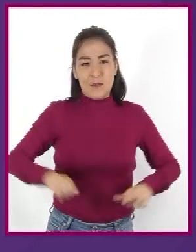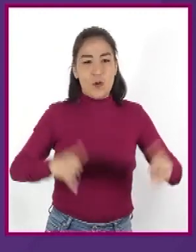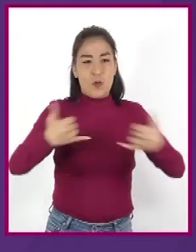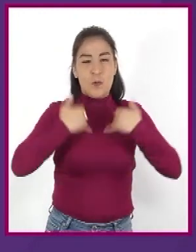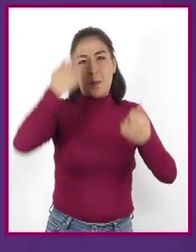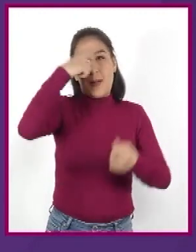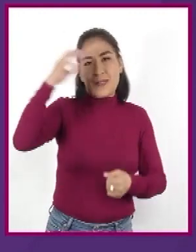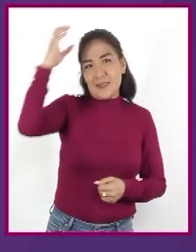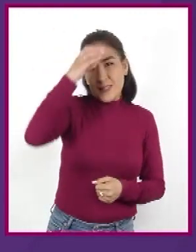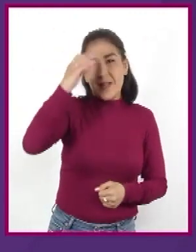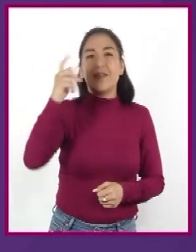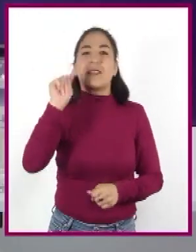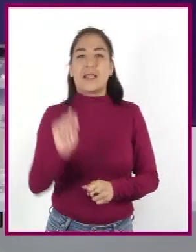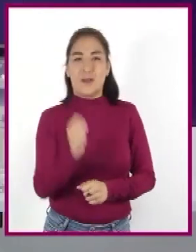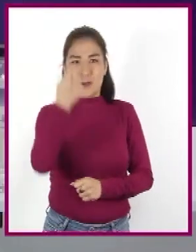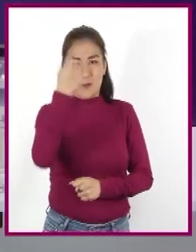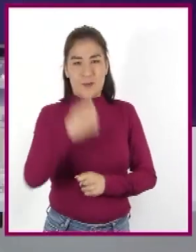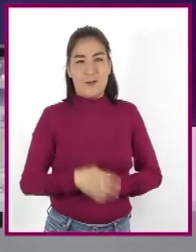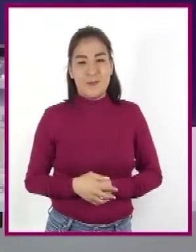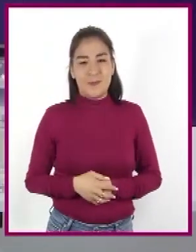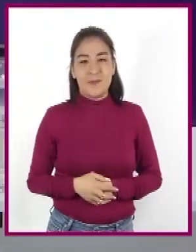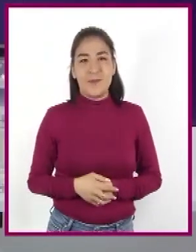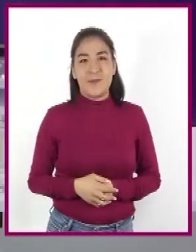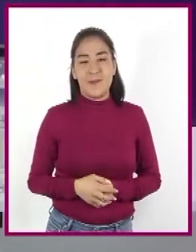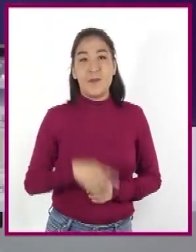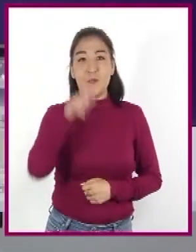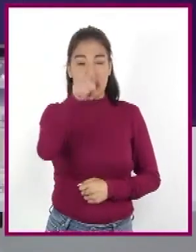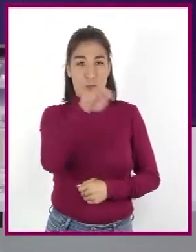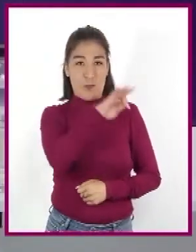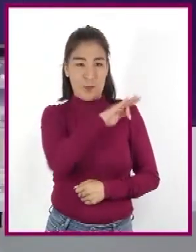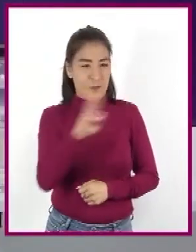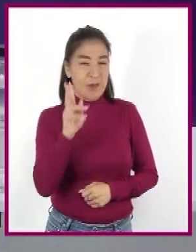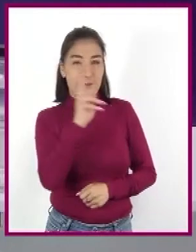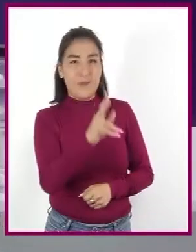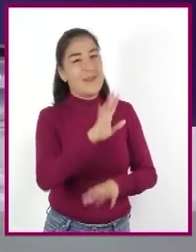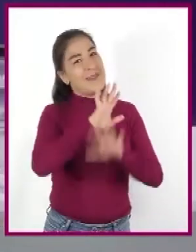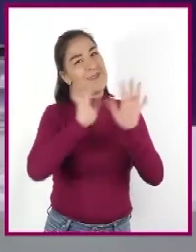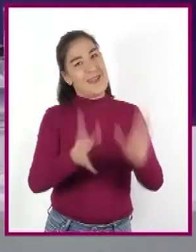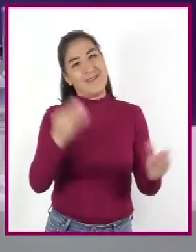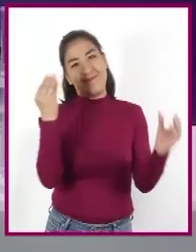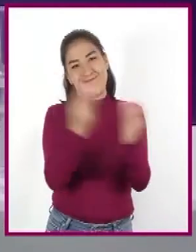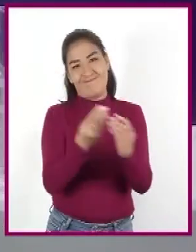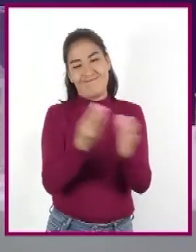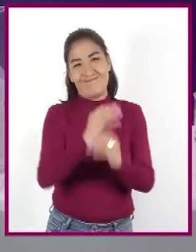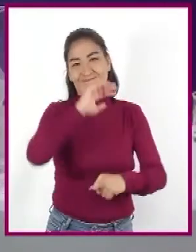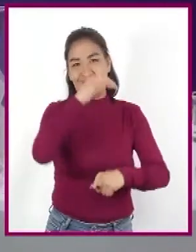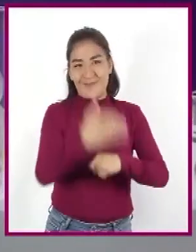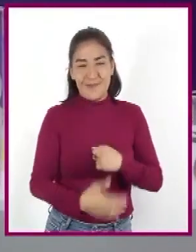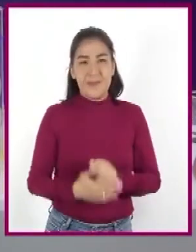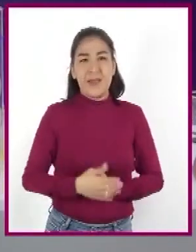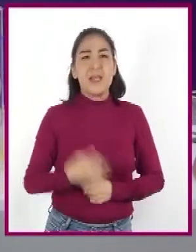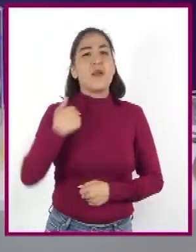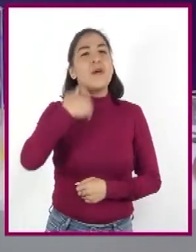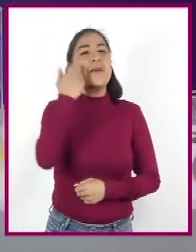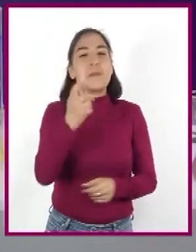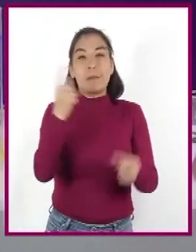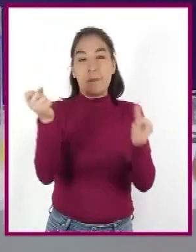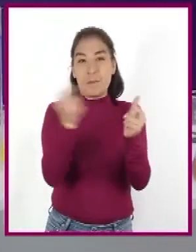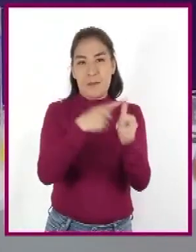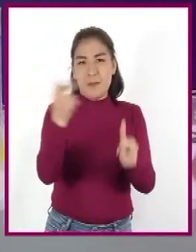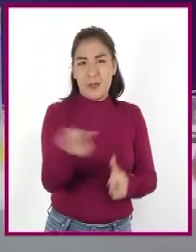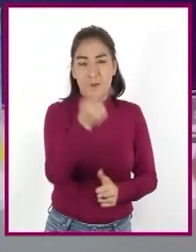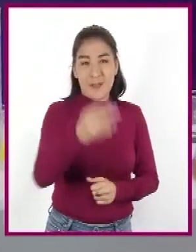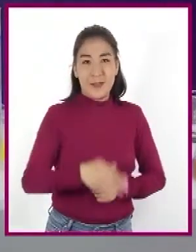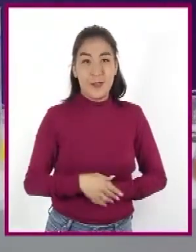Tecnología. Como pueden darse cuenta, la sesión terminó y les queremos preguntar antes de irnos. ¿Les